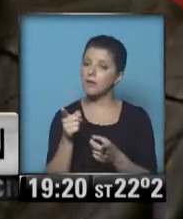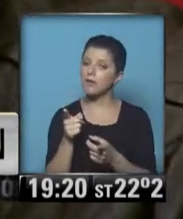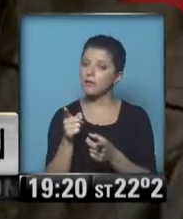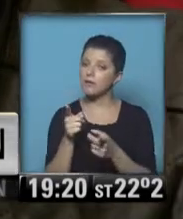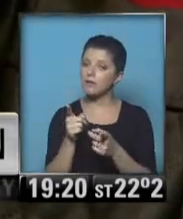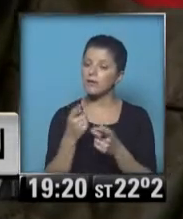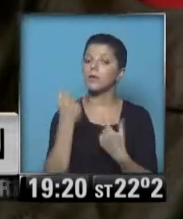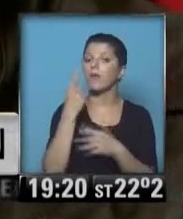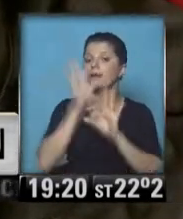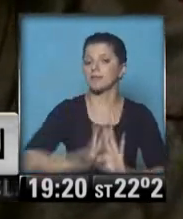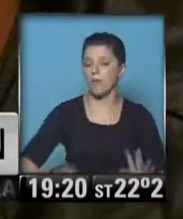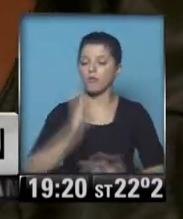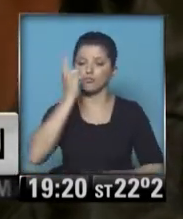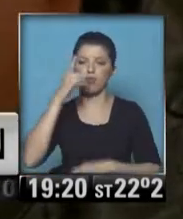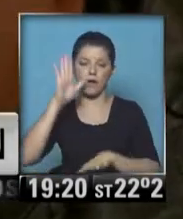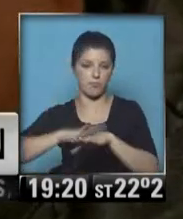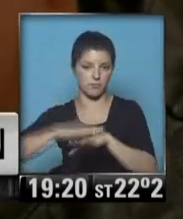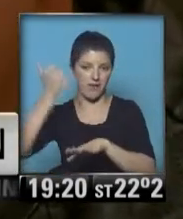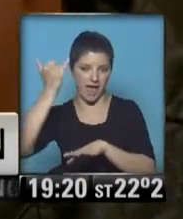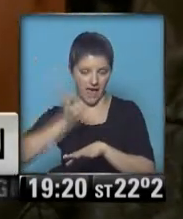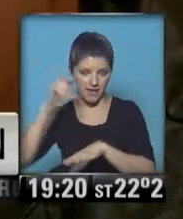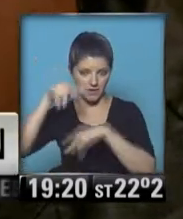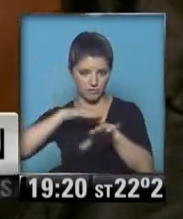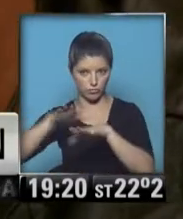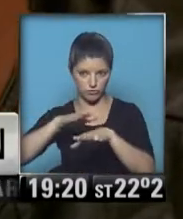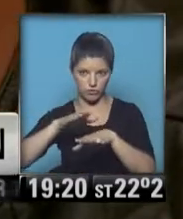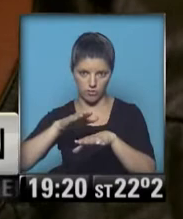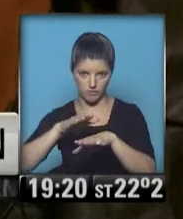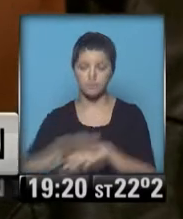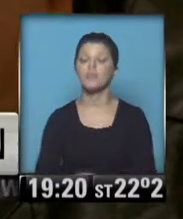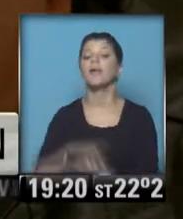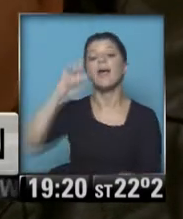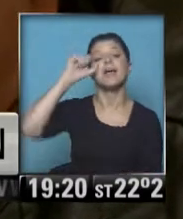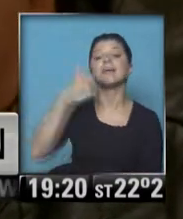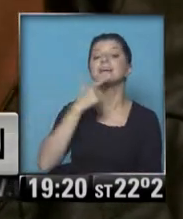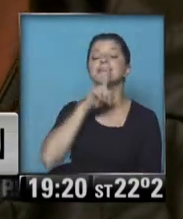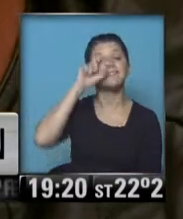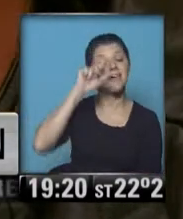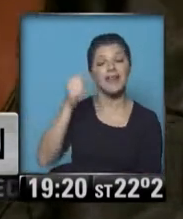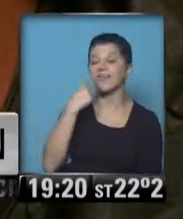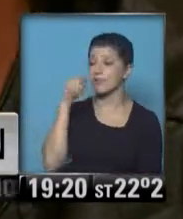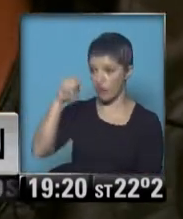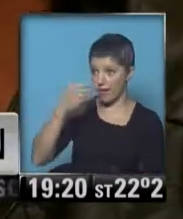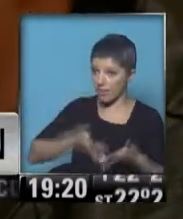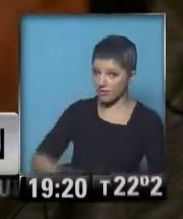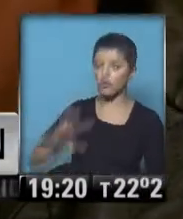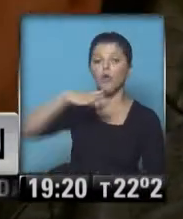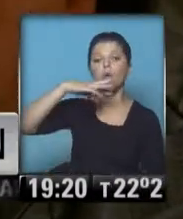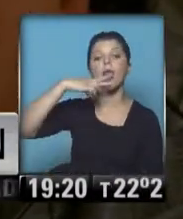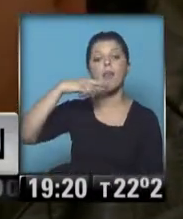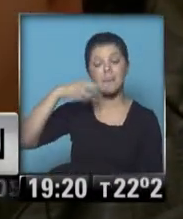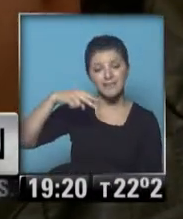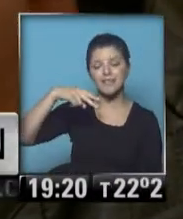nadie que tenga responsabilidad en el caso. Estela insistió en que Guido nació en La Plata y que es